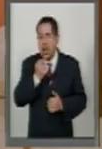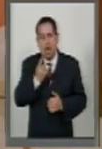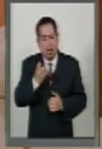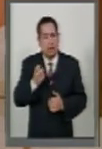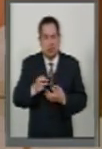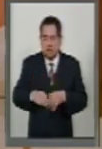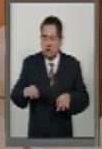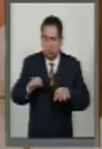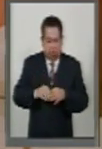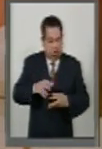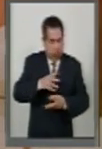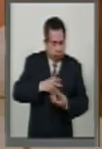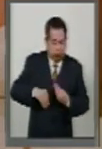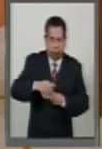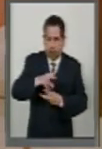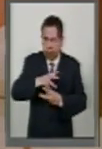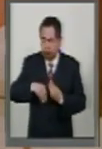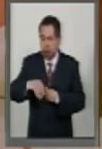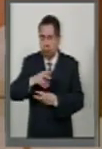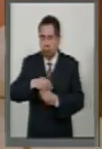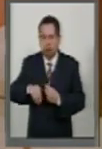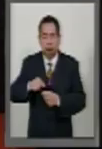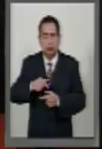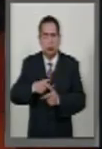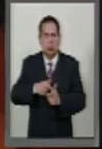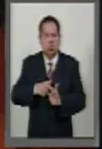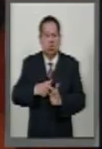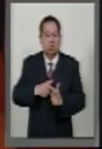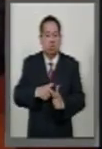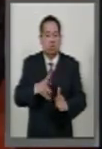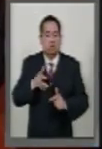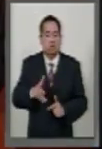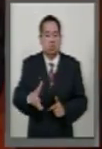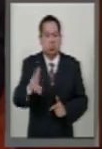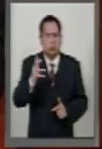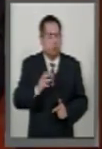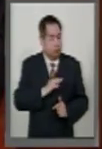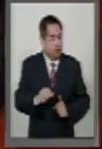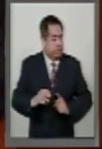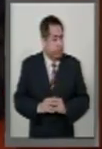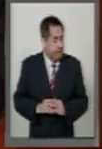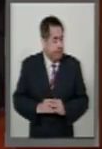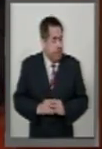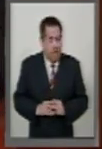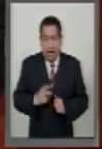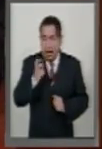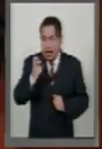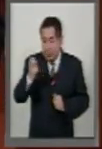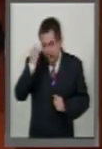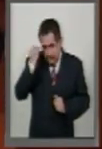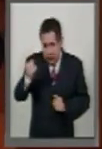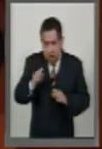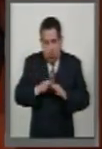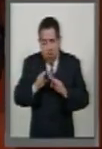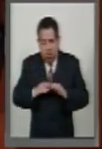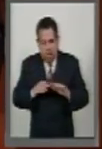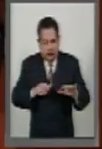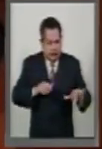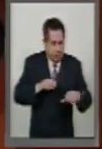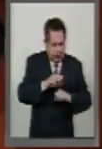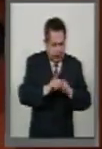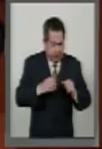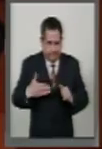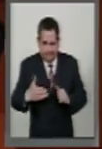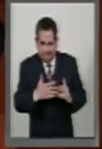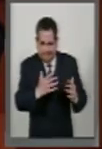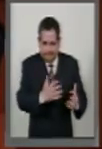una producción a largo plazo. De esta manera, se distribuye la captura total entre